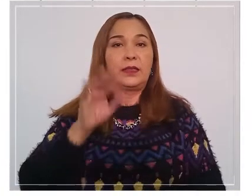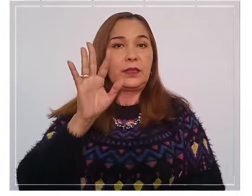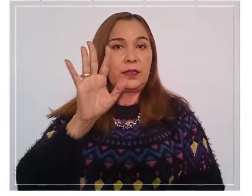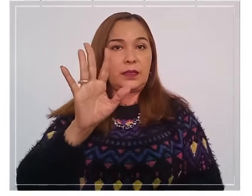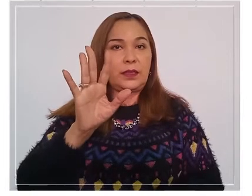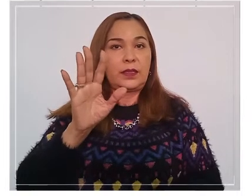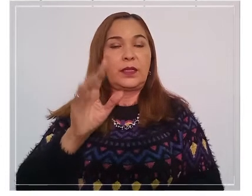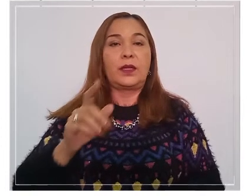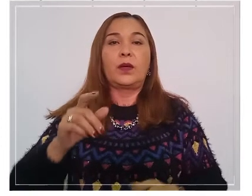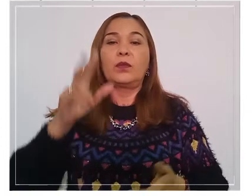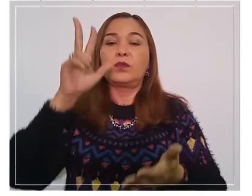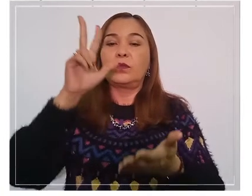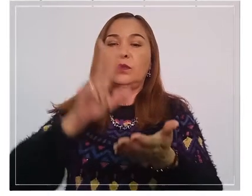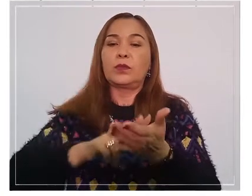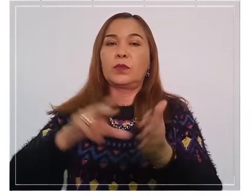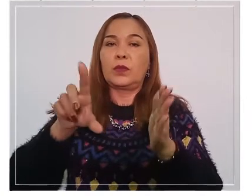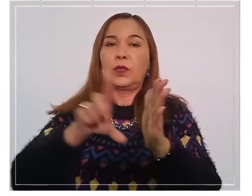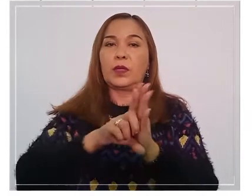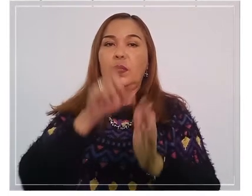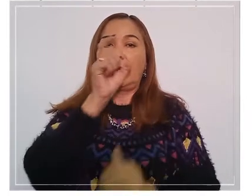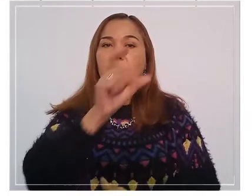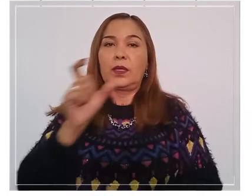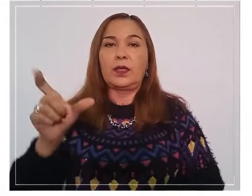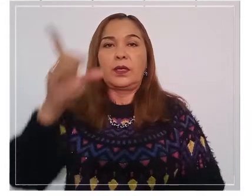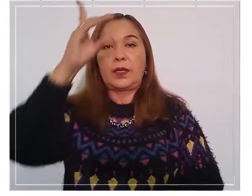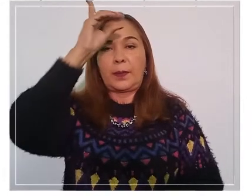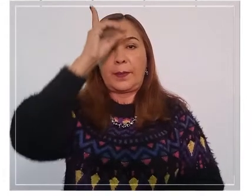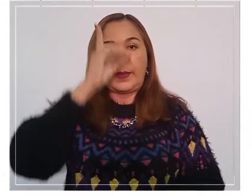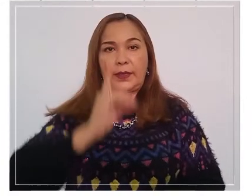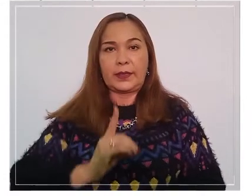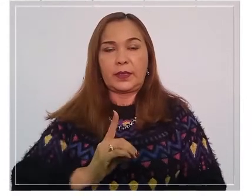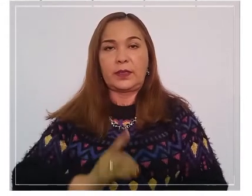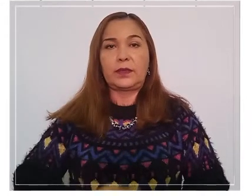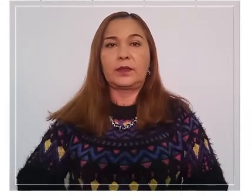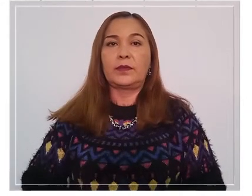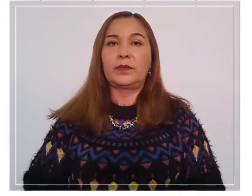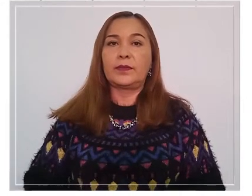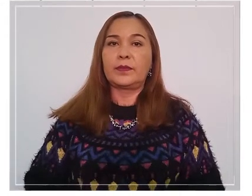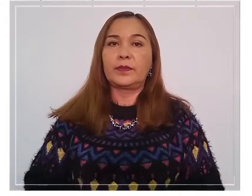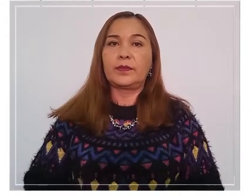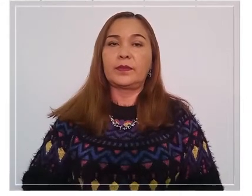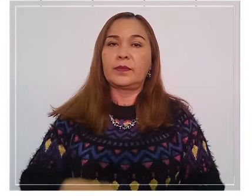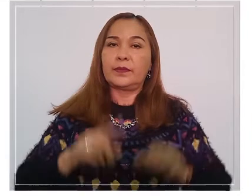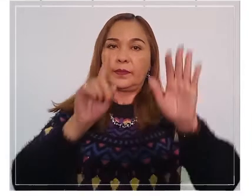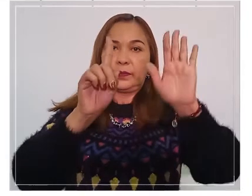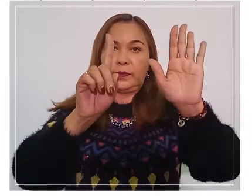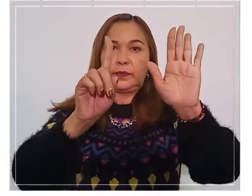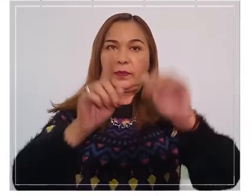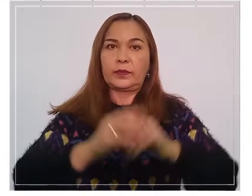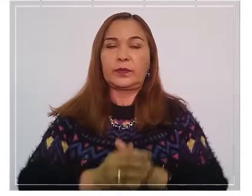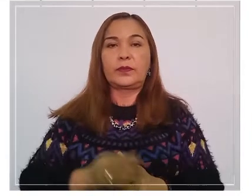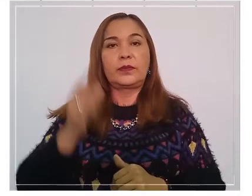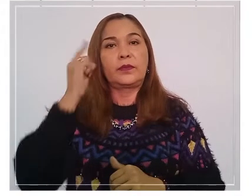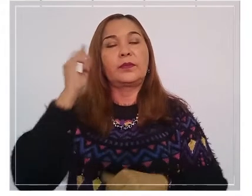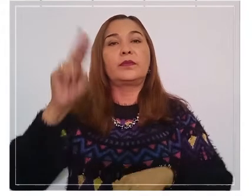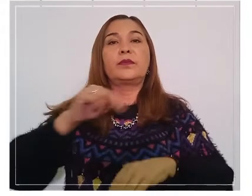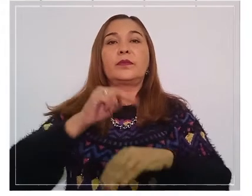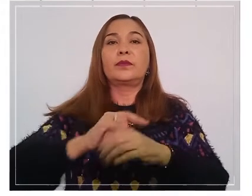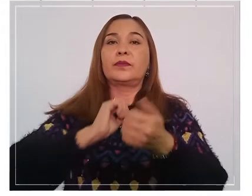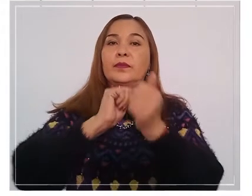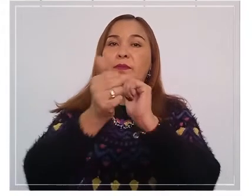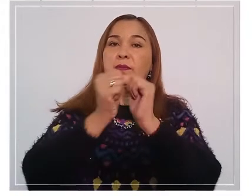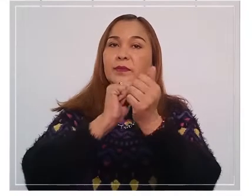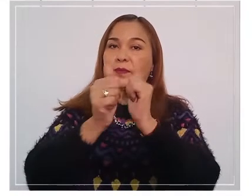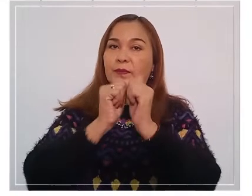5 promulgación de la ley de personas con discapacidad día 6 día nacional